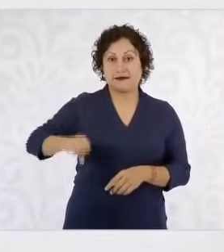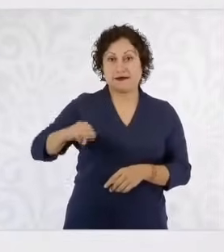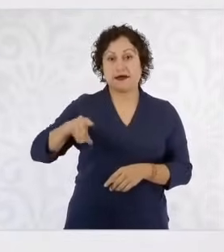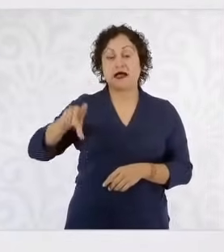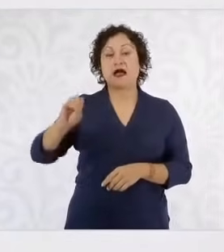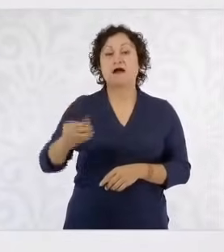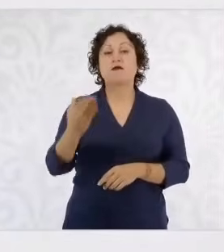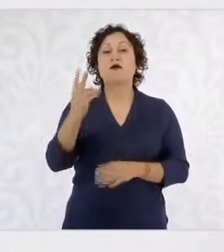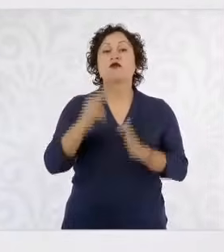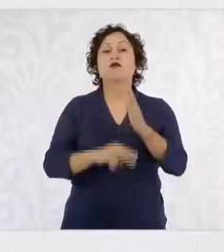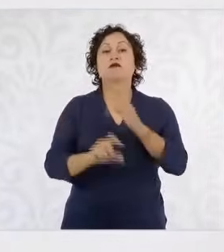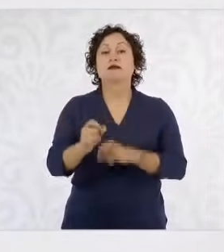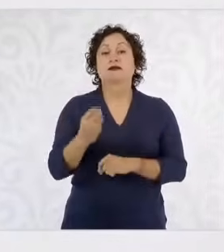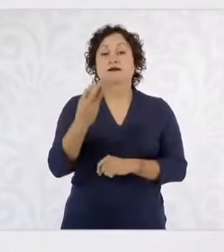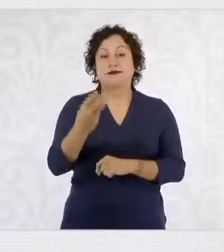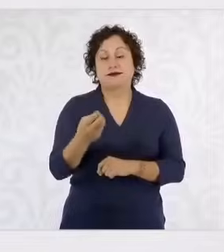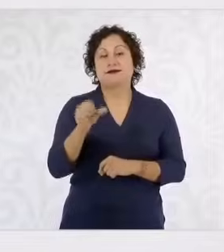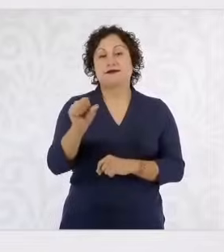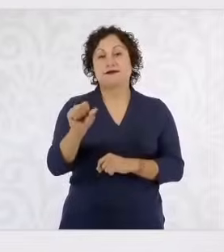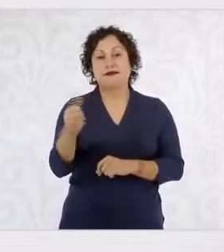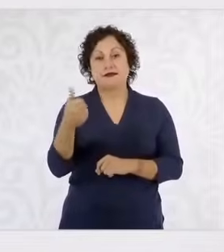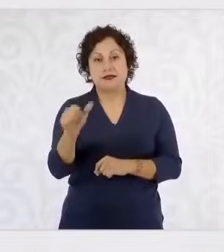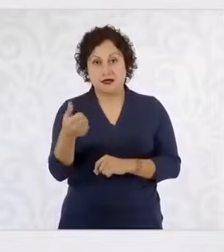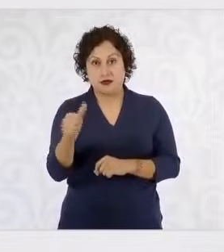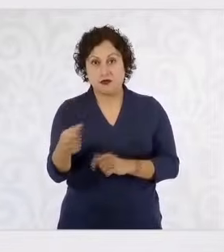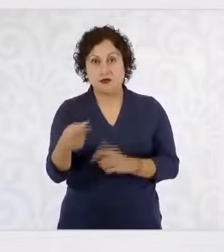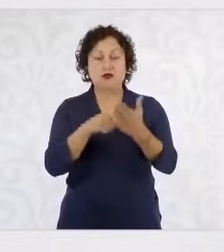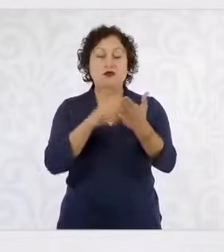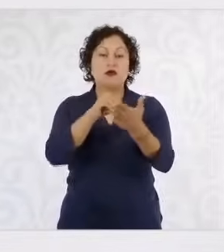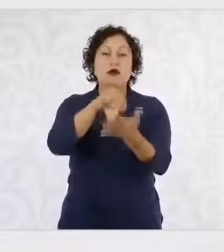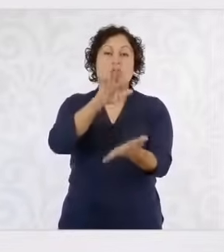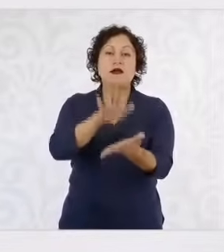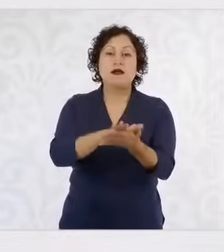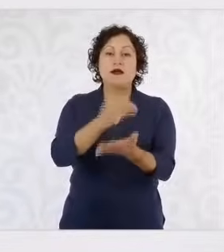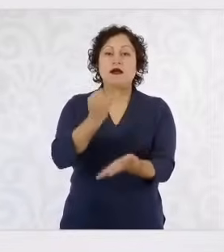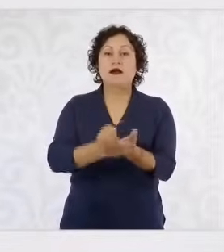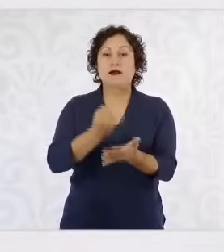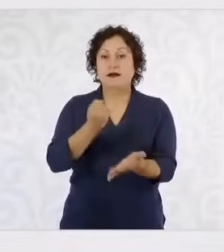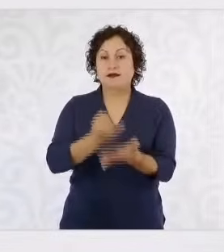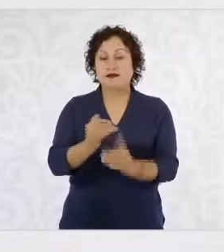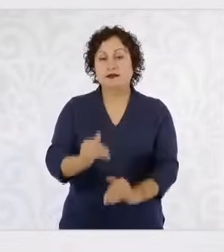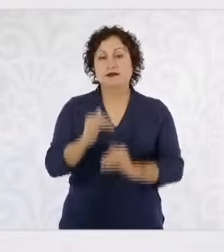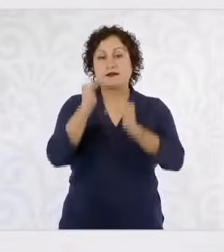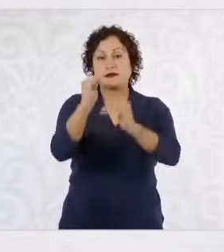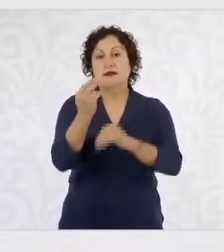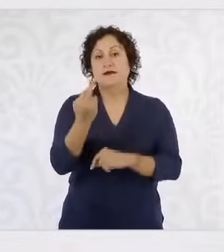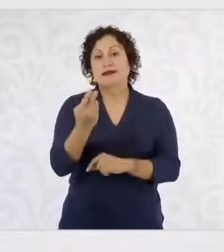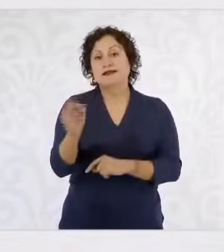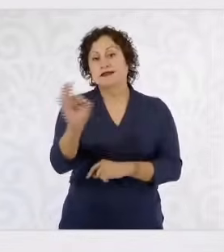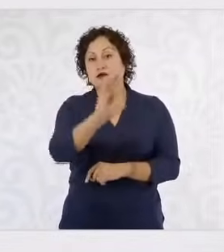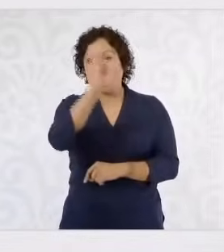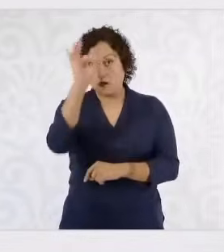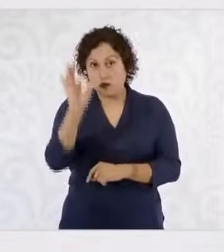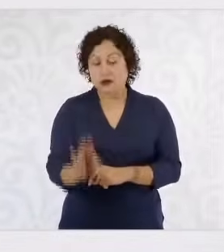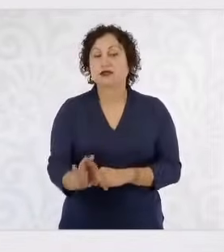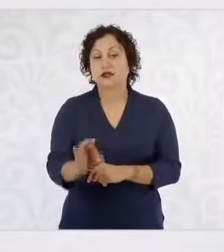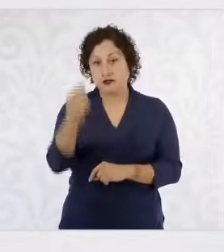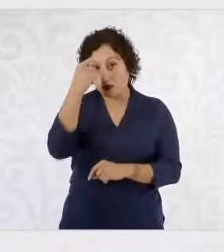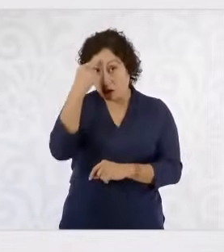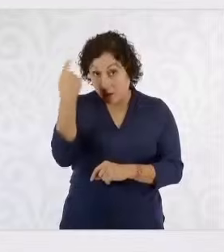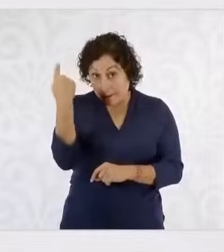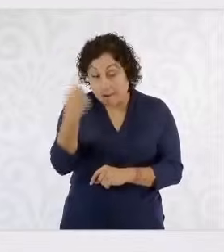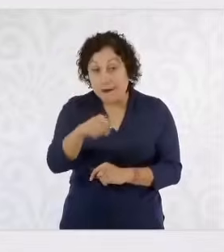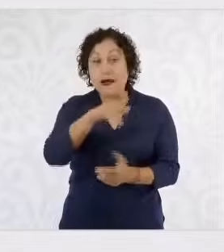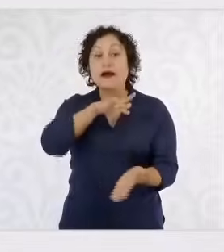2023 un decreto para imponer aranceles de importación hasta 25% para apoyar el mercado